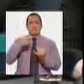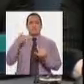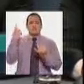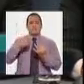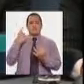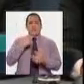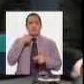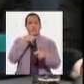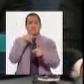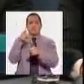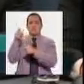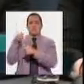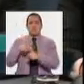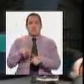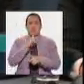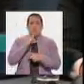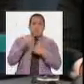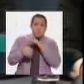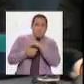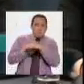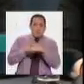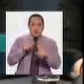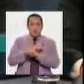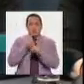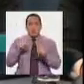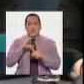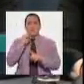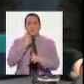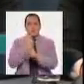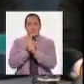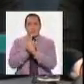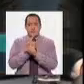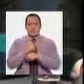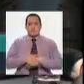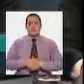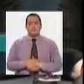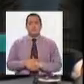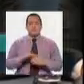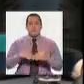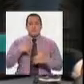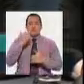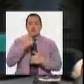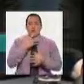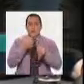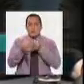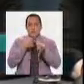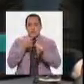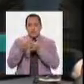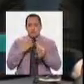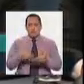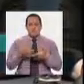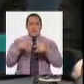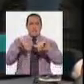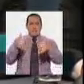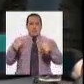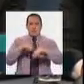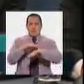la piedra, escondiéndose, no dar la cara y, repito, manipular